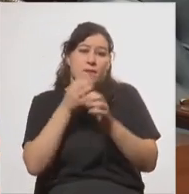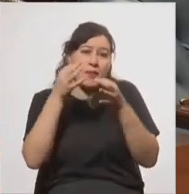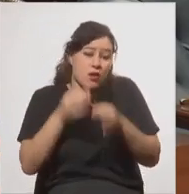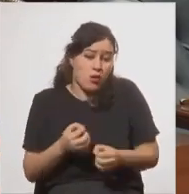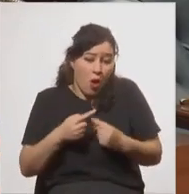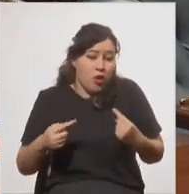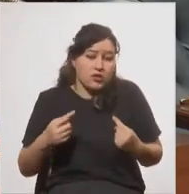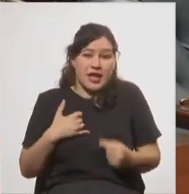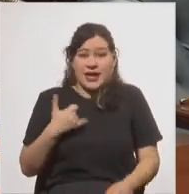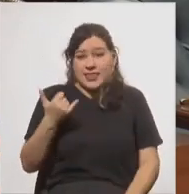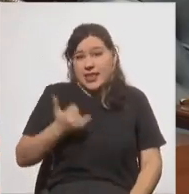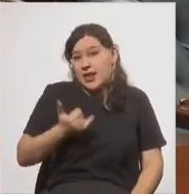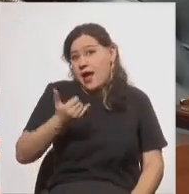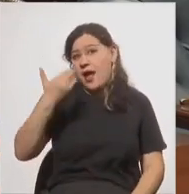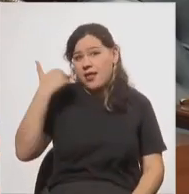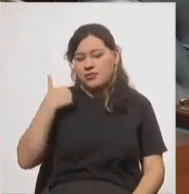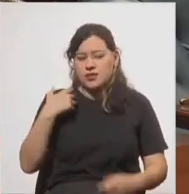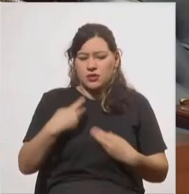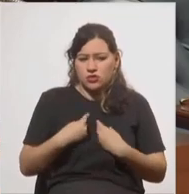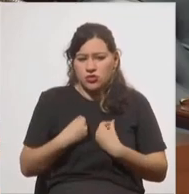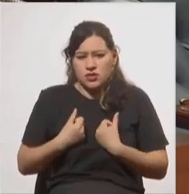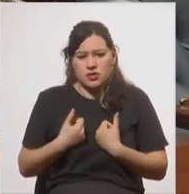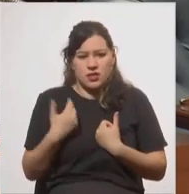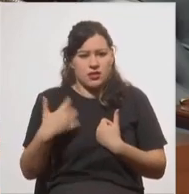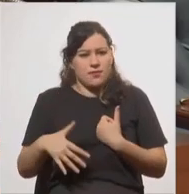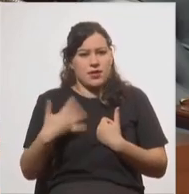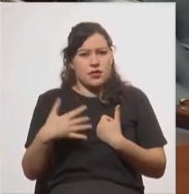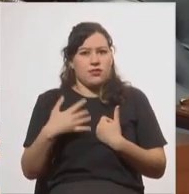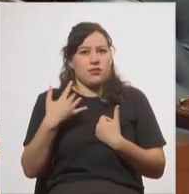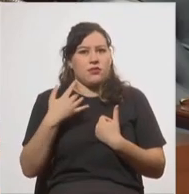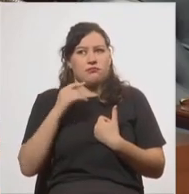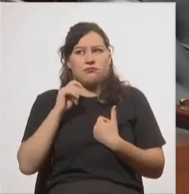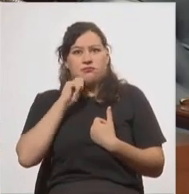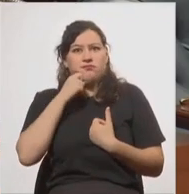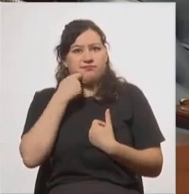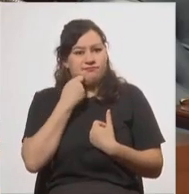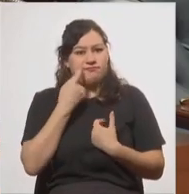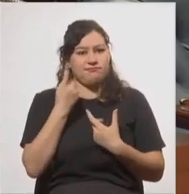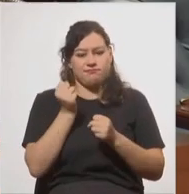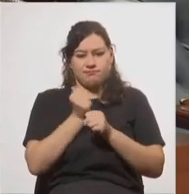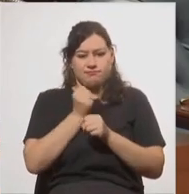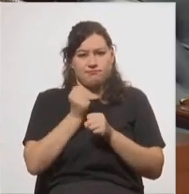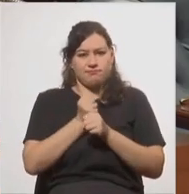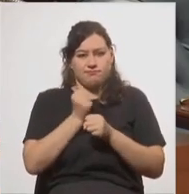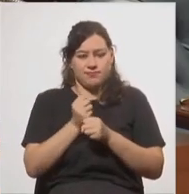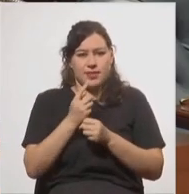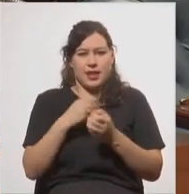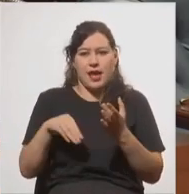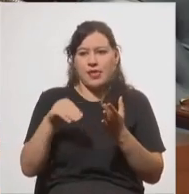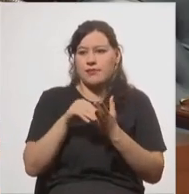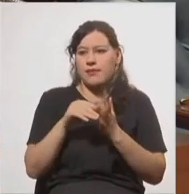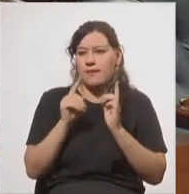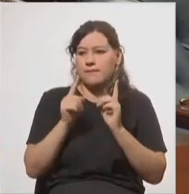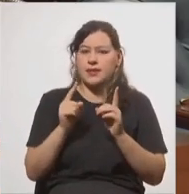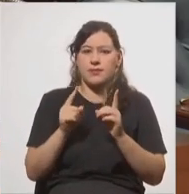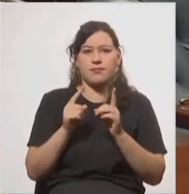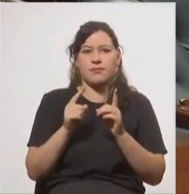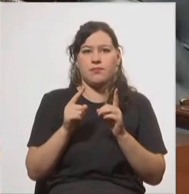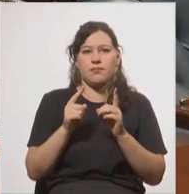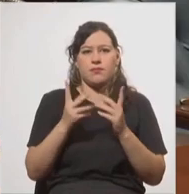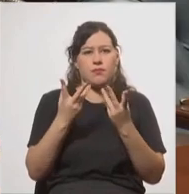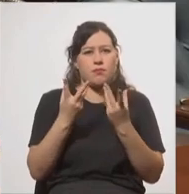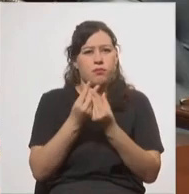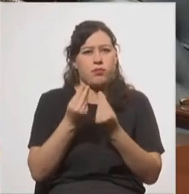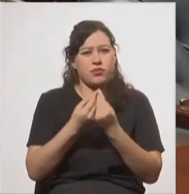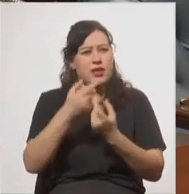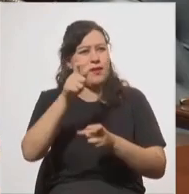mi alcance. Sentía que era un privilegio estar en ese lugar. Además, estaba dentro de esa corriente, esa muchedumbre